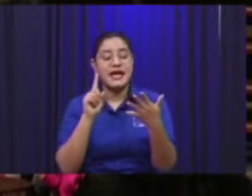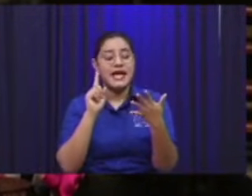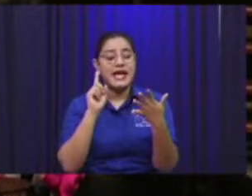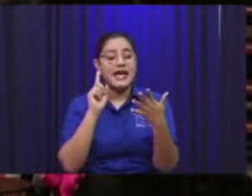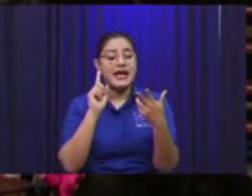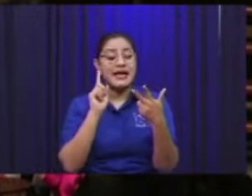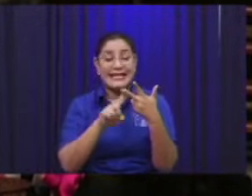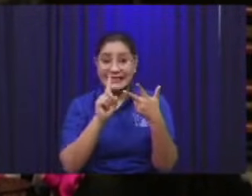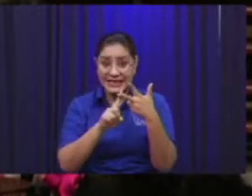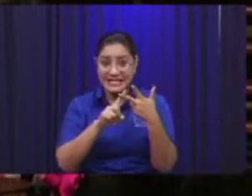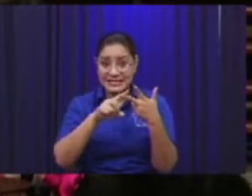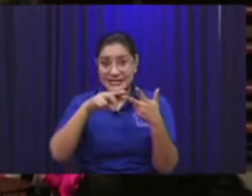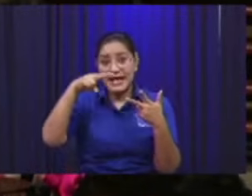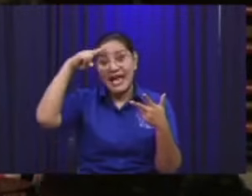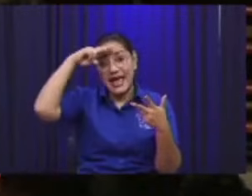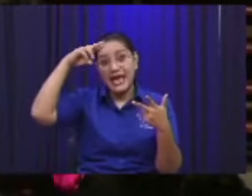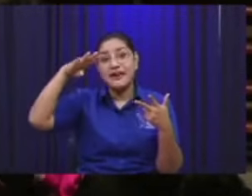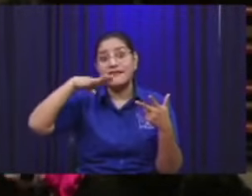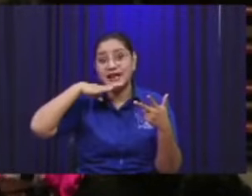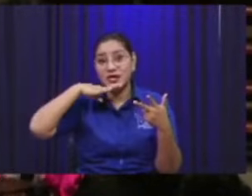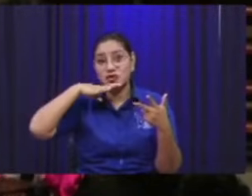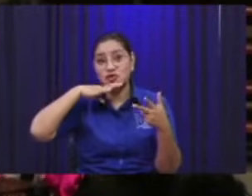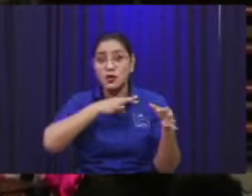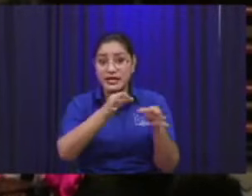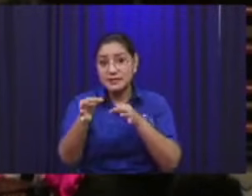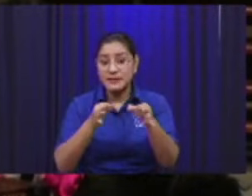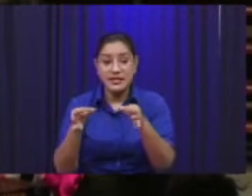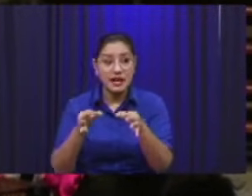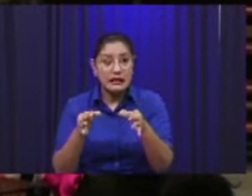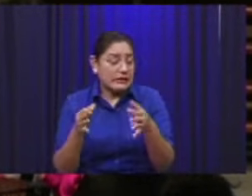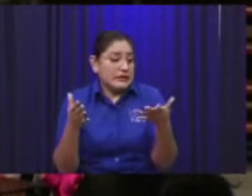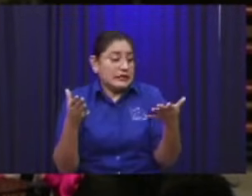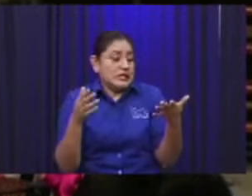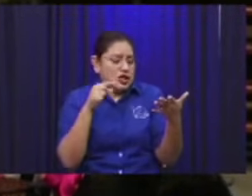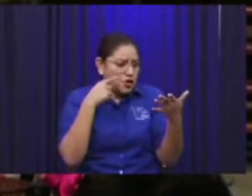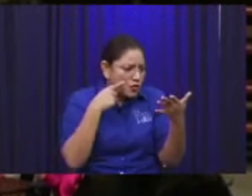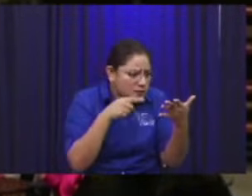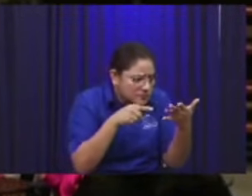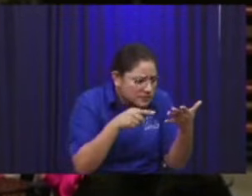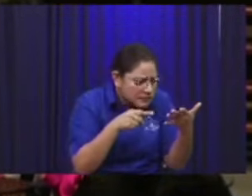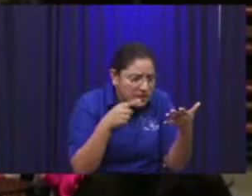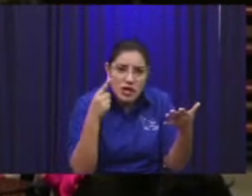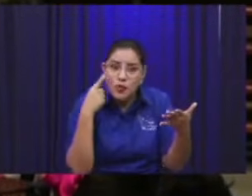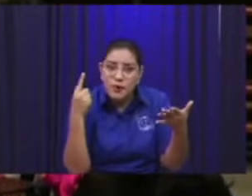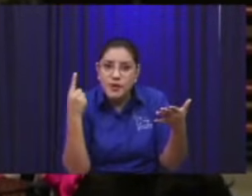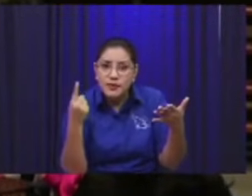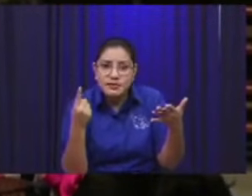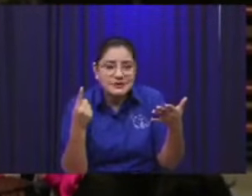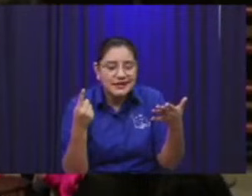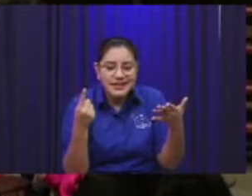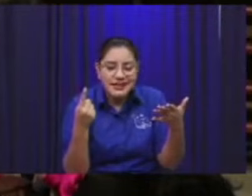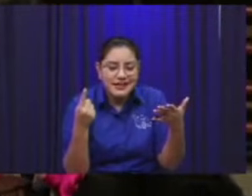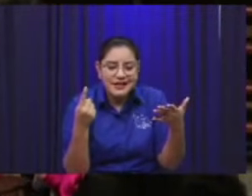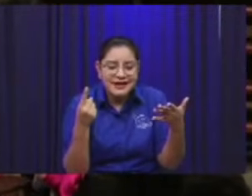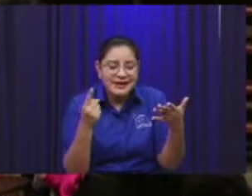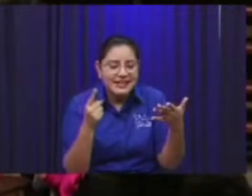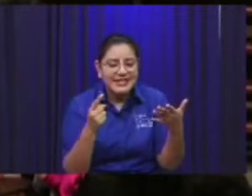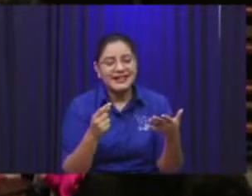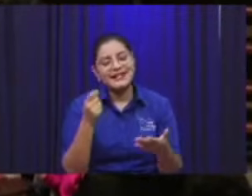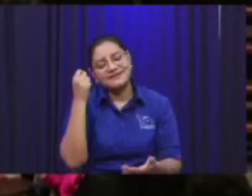y cada vez que vuelvo a leer esto se me pasó usted no lo vi como no lo vi es insondable